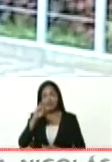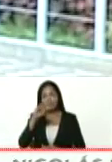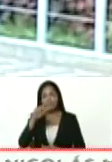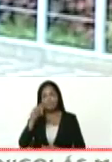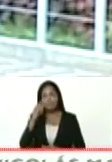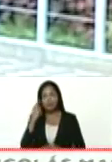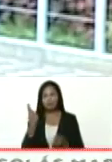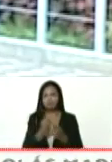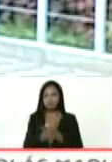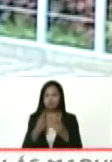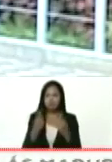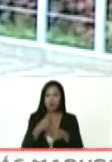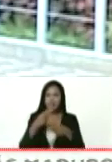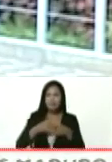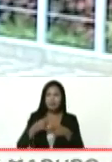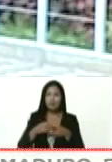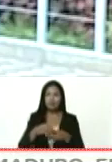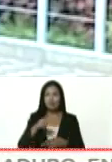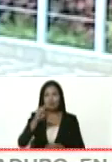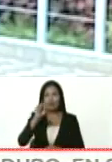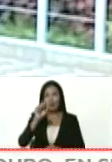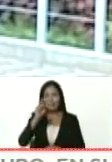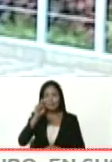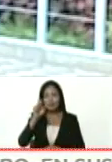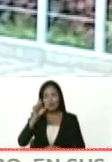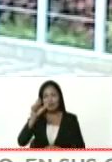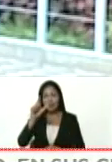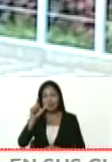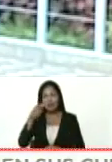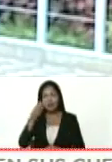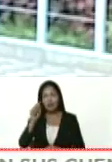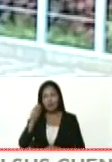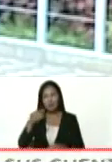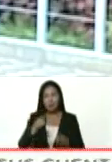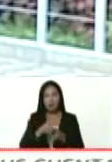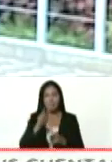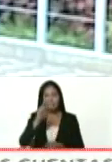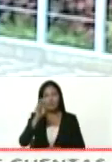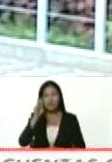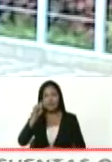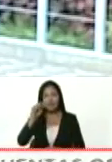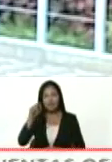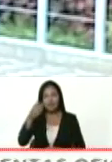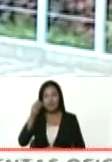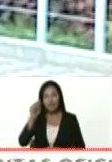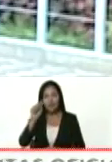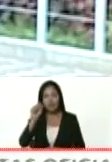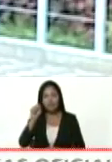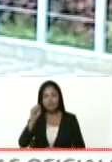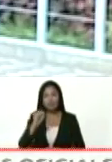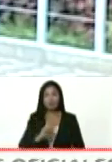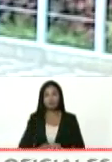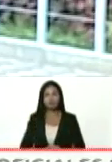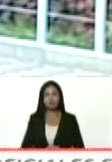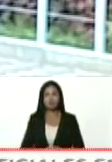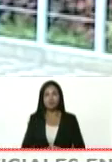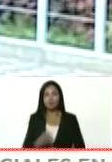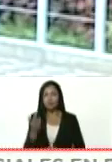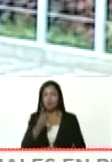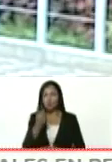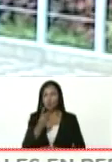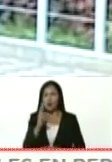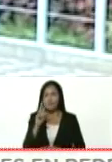los apellidos. Neftalí Navegas y Felipe Venegas. Los dos gas, Navegas y Venegas.